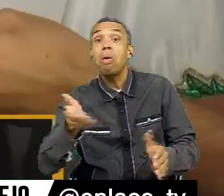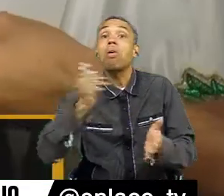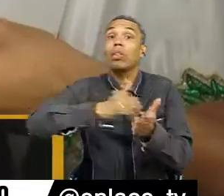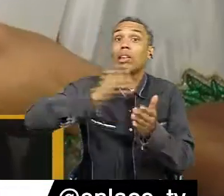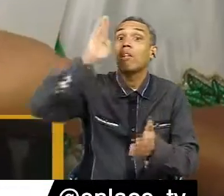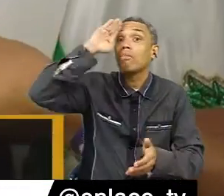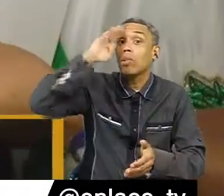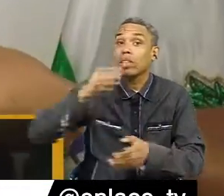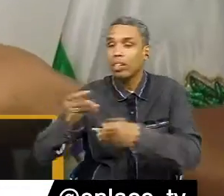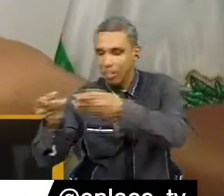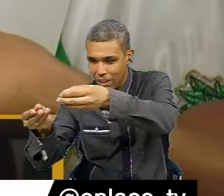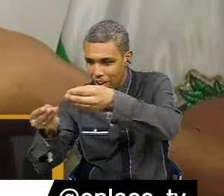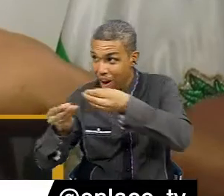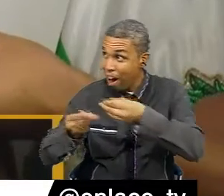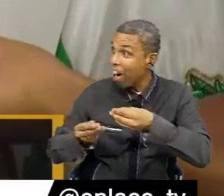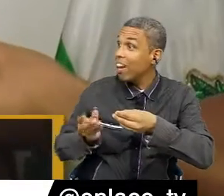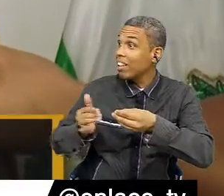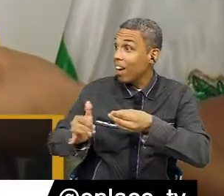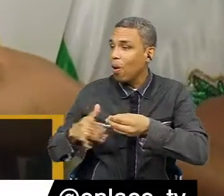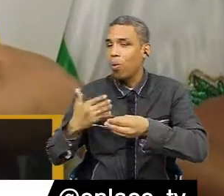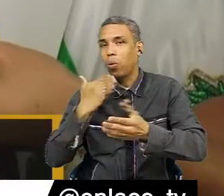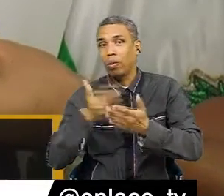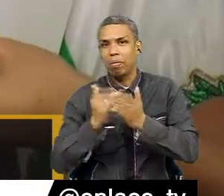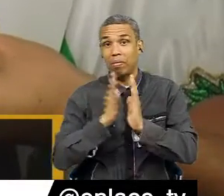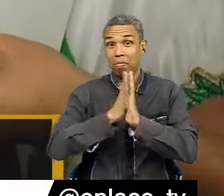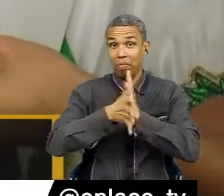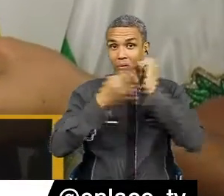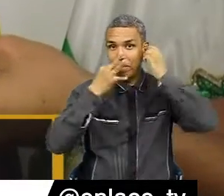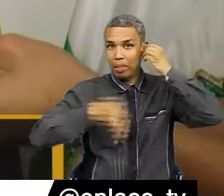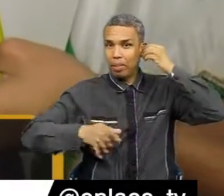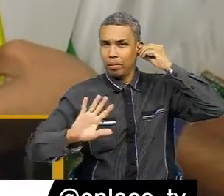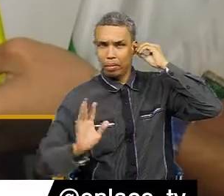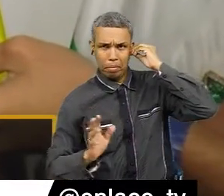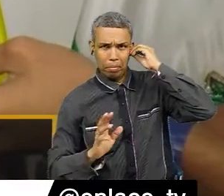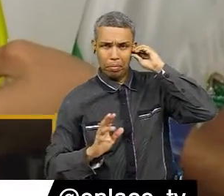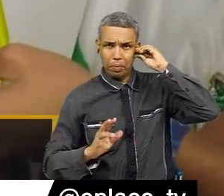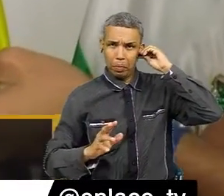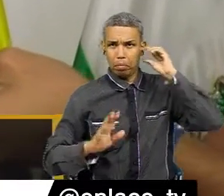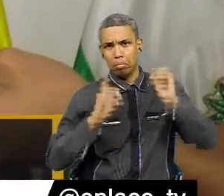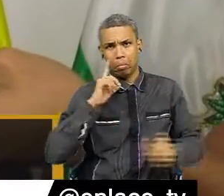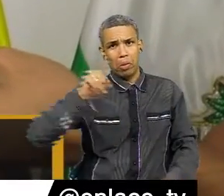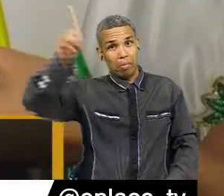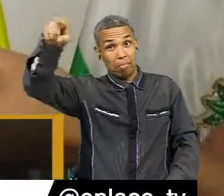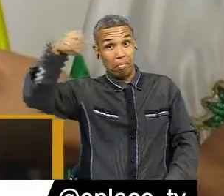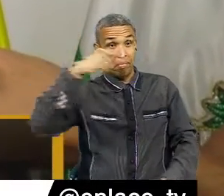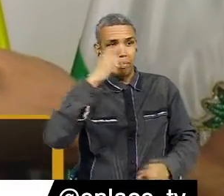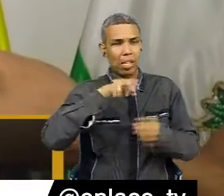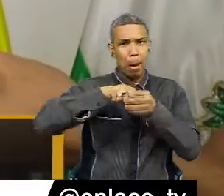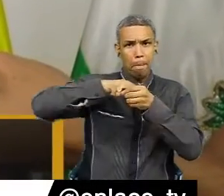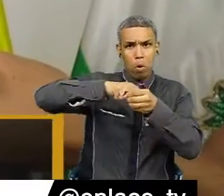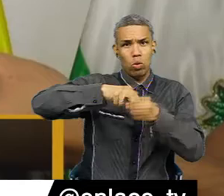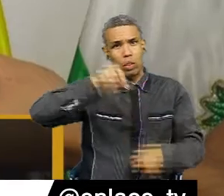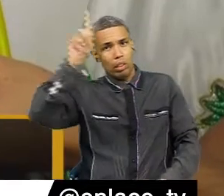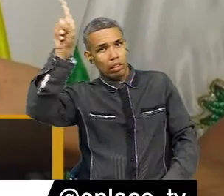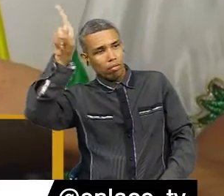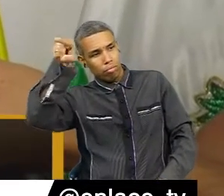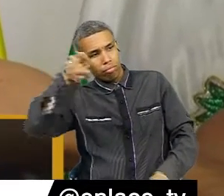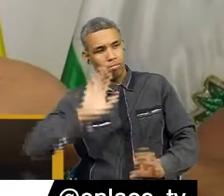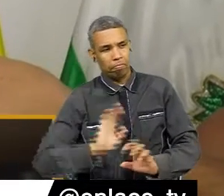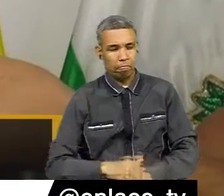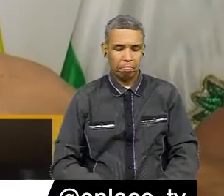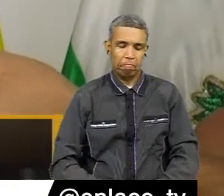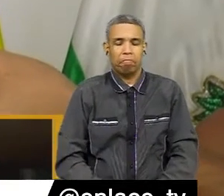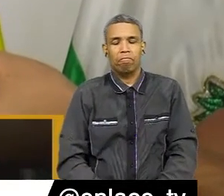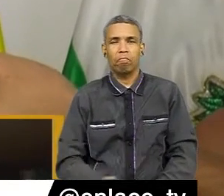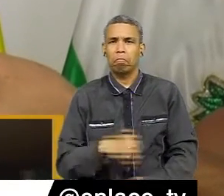dispositivo. Bueno, me encontraba en la parada de bus esperando la buseta para irme hacia el trabajo. En ese momento llega un motociclista con